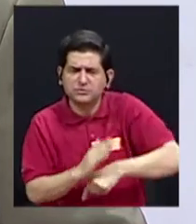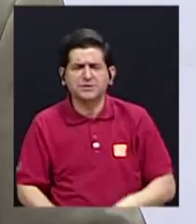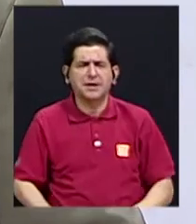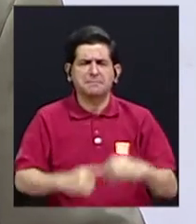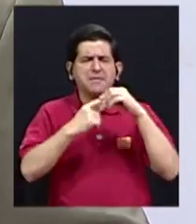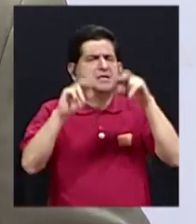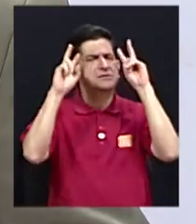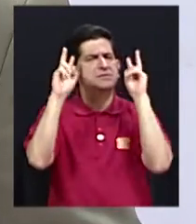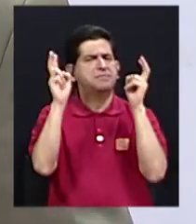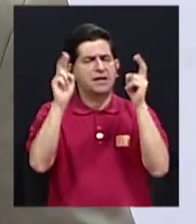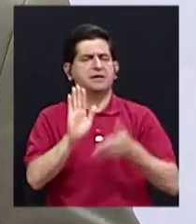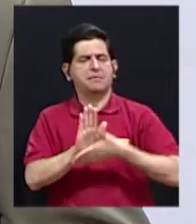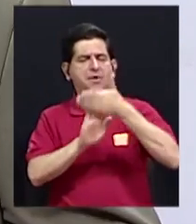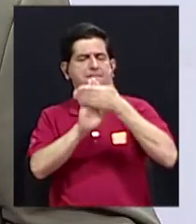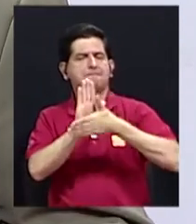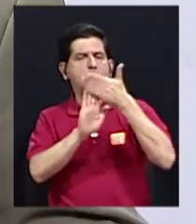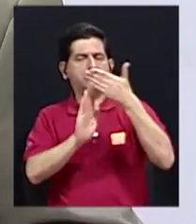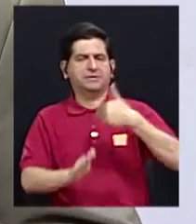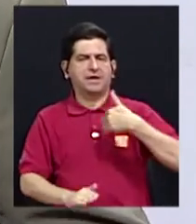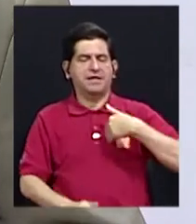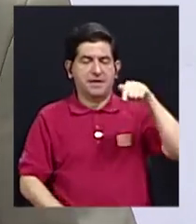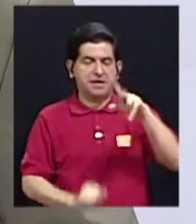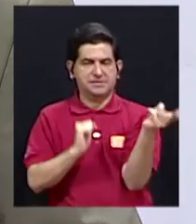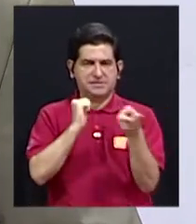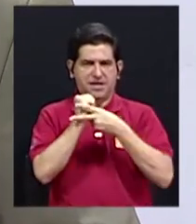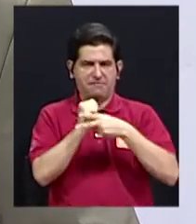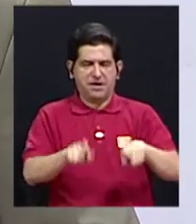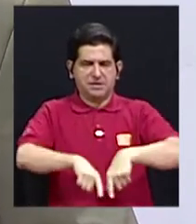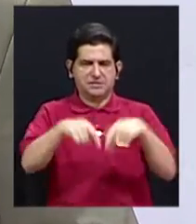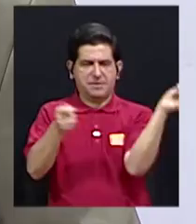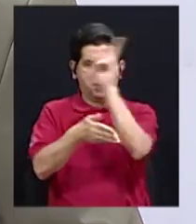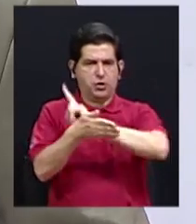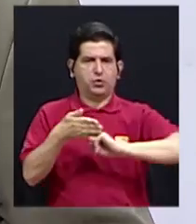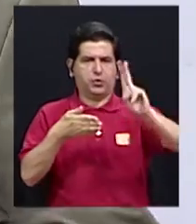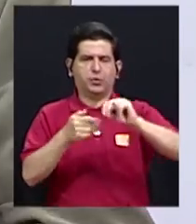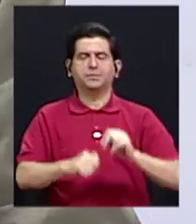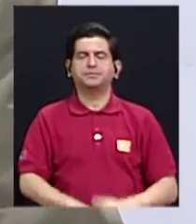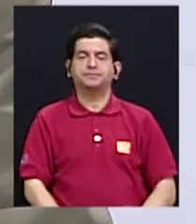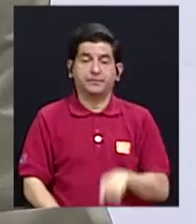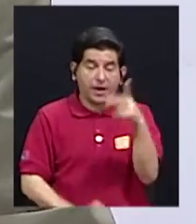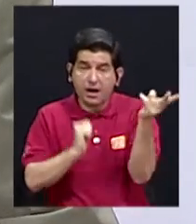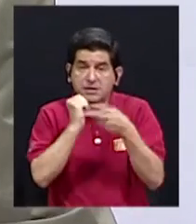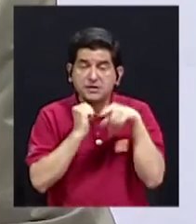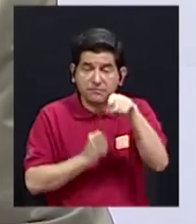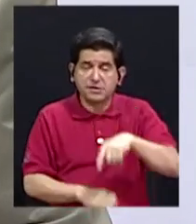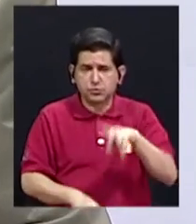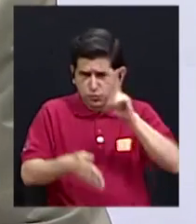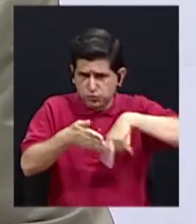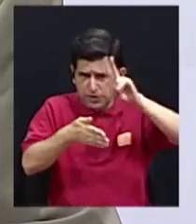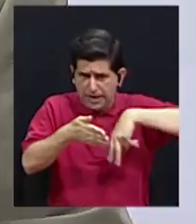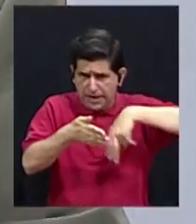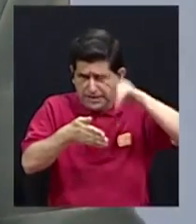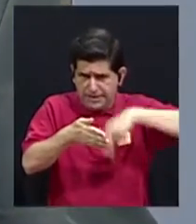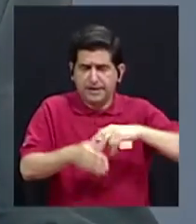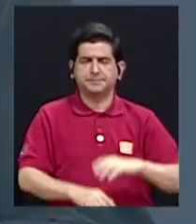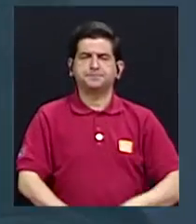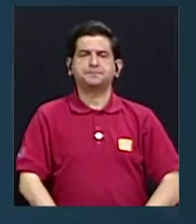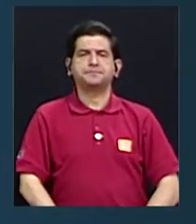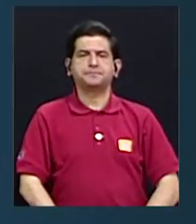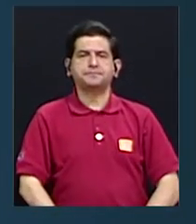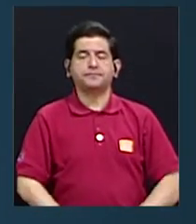los principales temas de la portada de esta edición del semanario universidad en esta ocasión no se puede leer